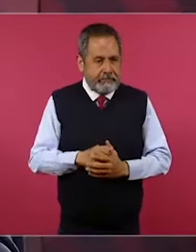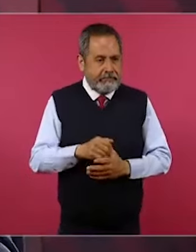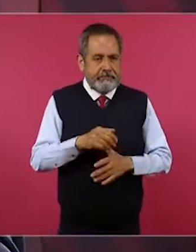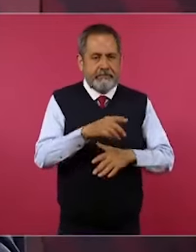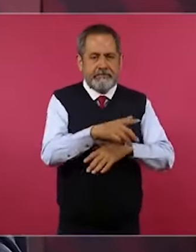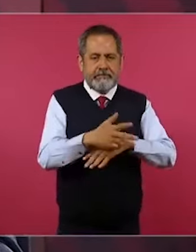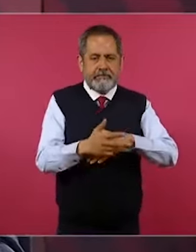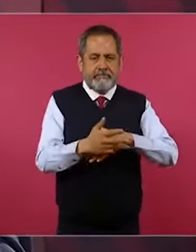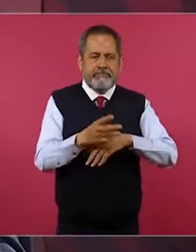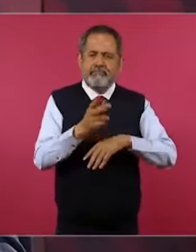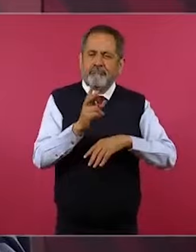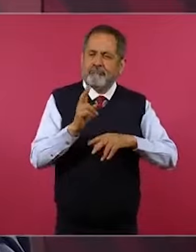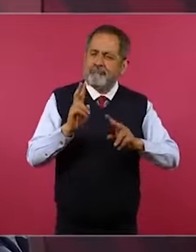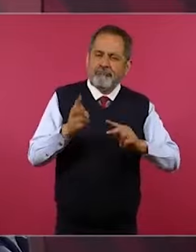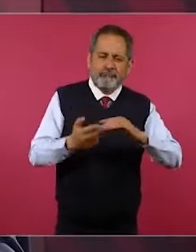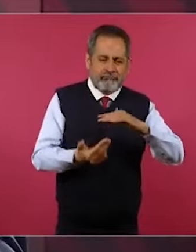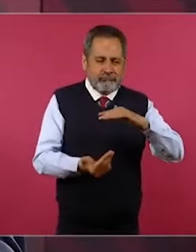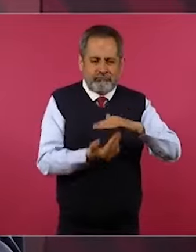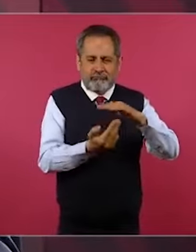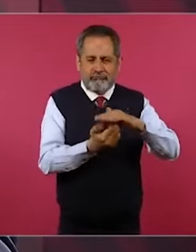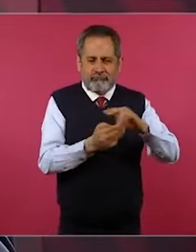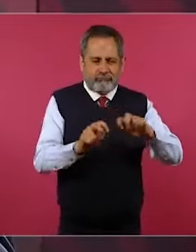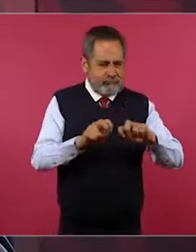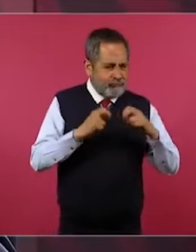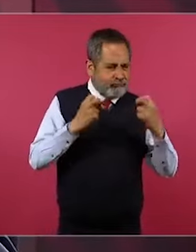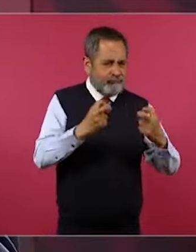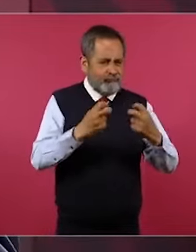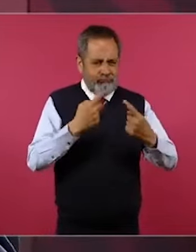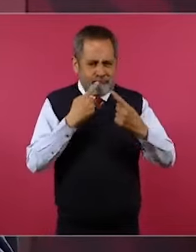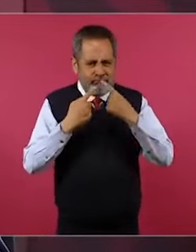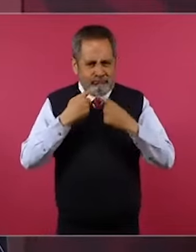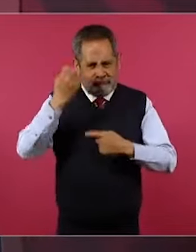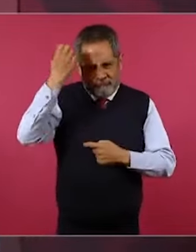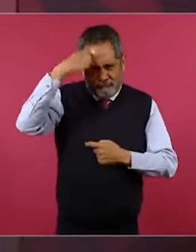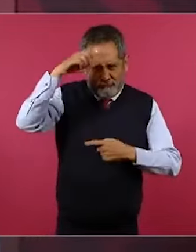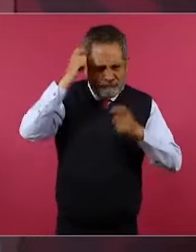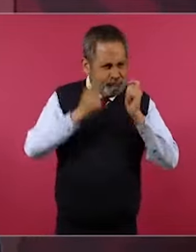análisis en la televisión de los expertos.